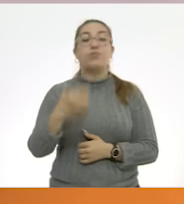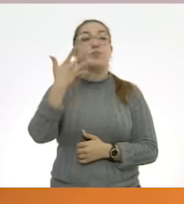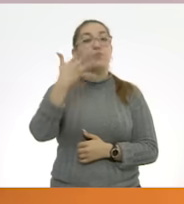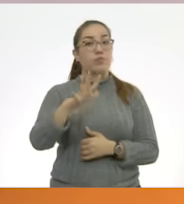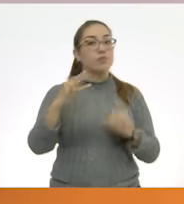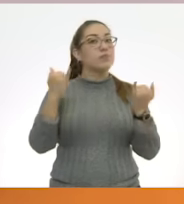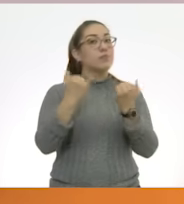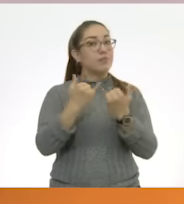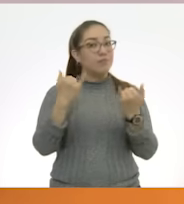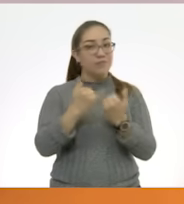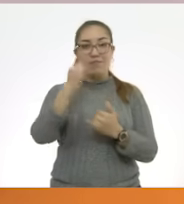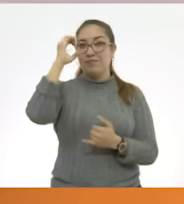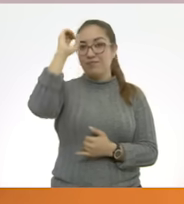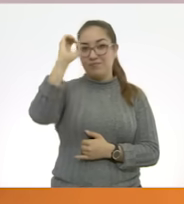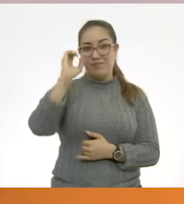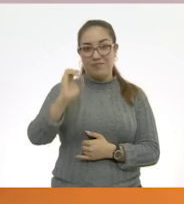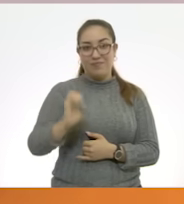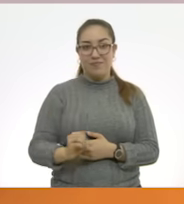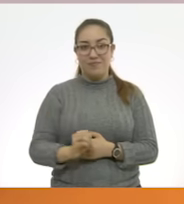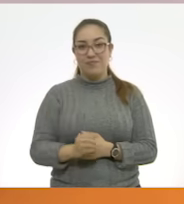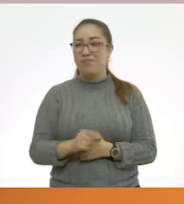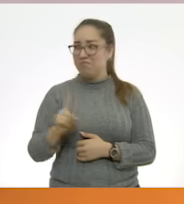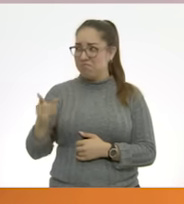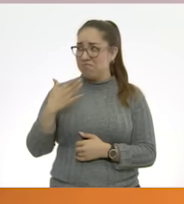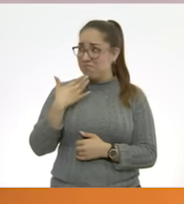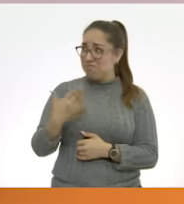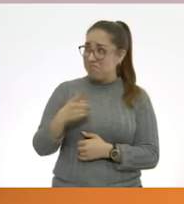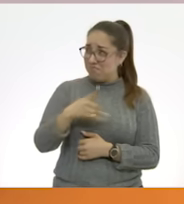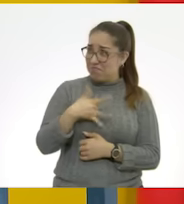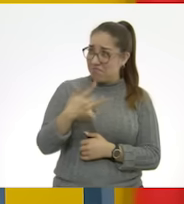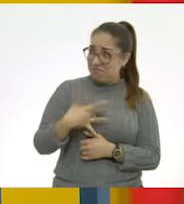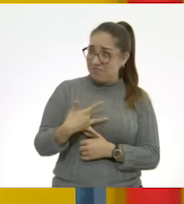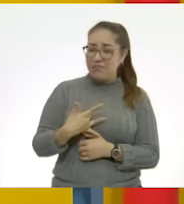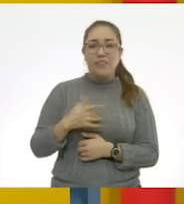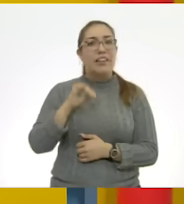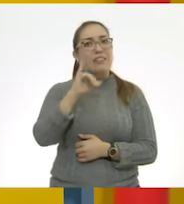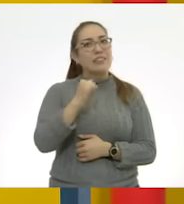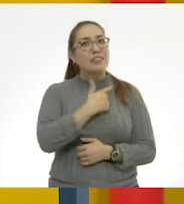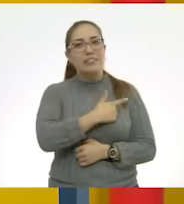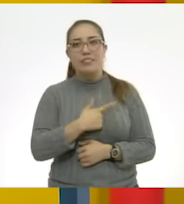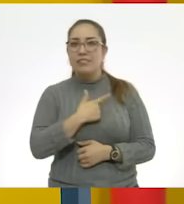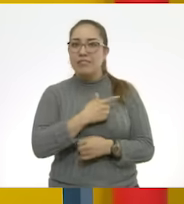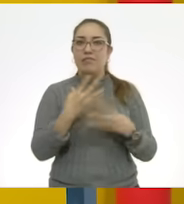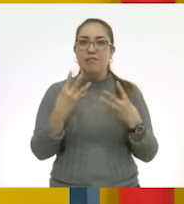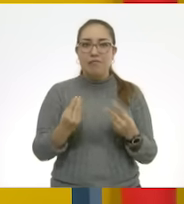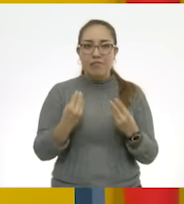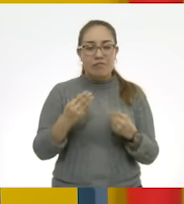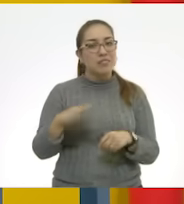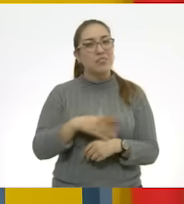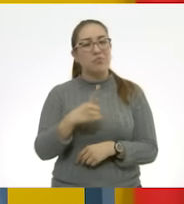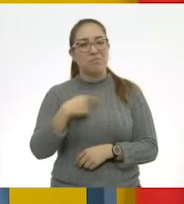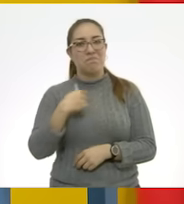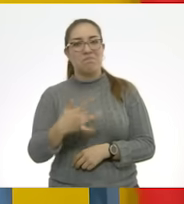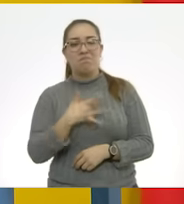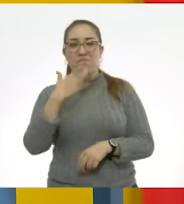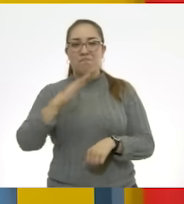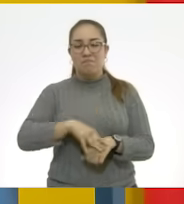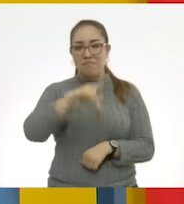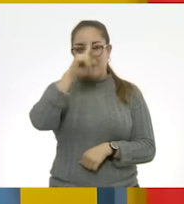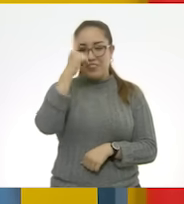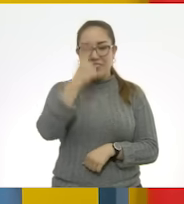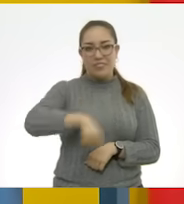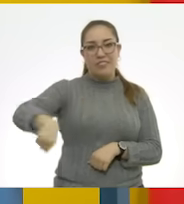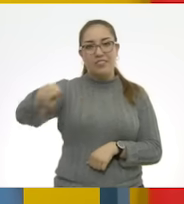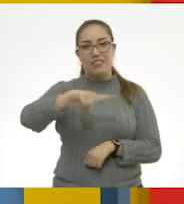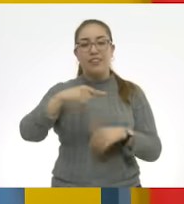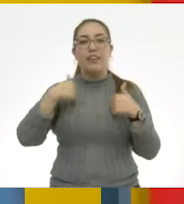un 0. Exacto. ¿Te parecieron bien estas estrategias? Me gustaron mucho, porque siento que facilitan la manera en la que